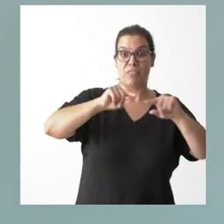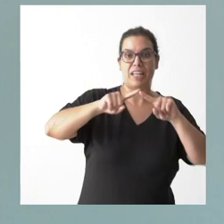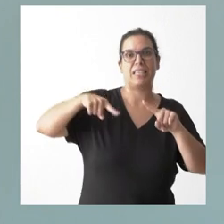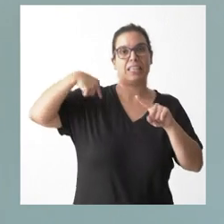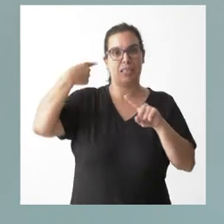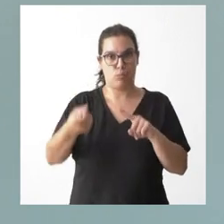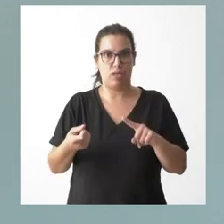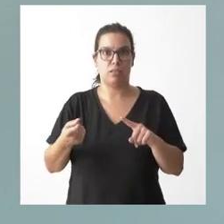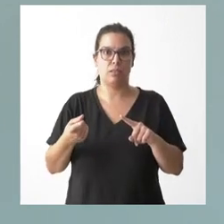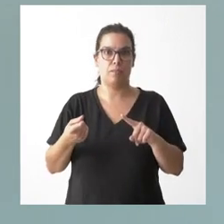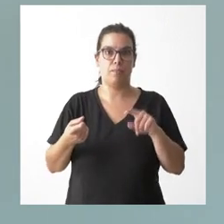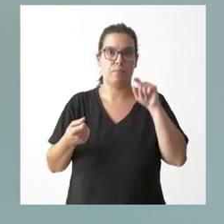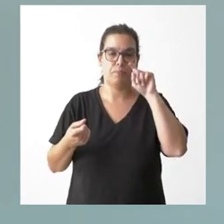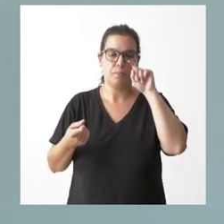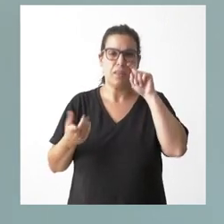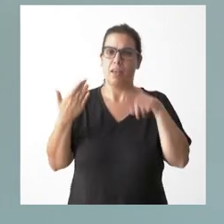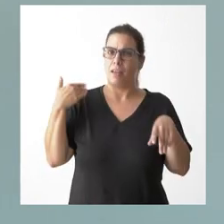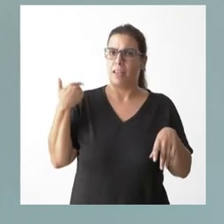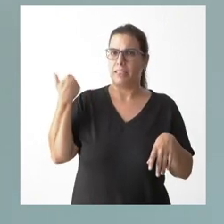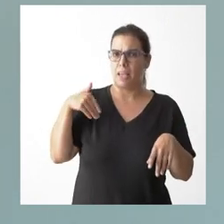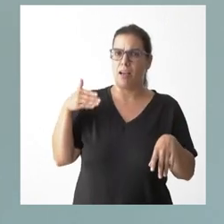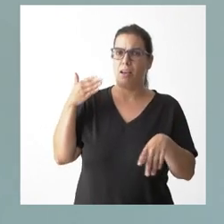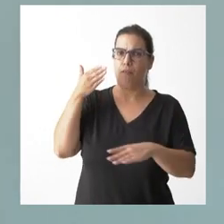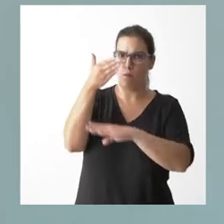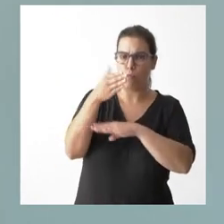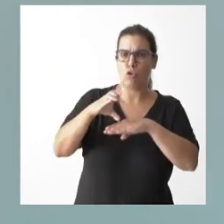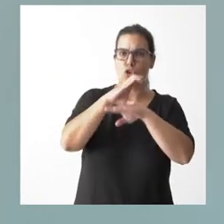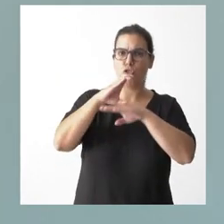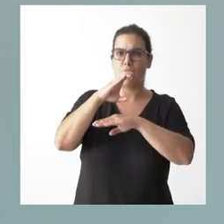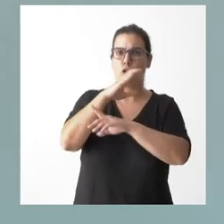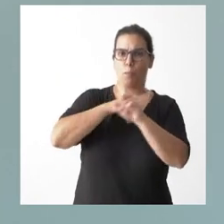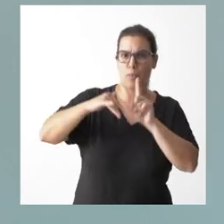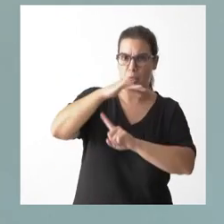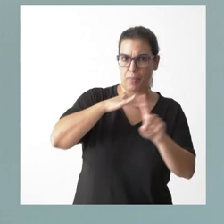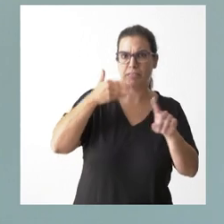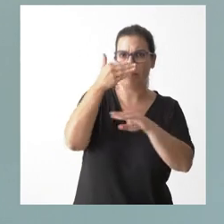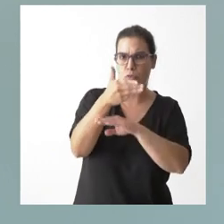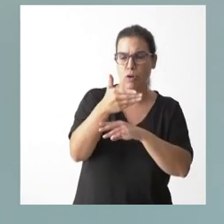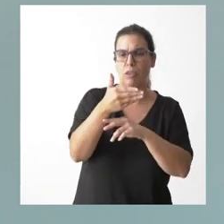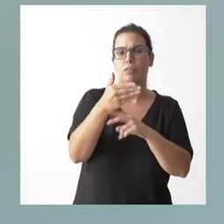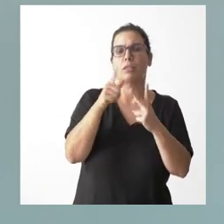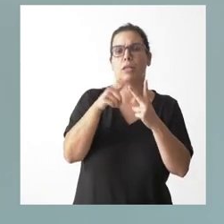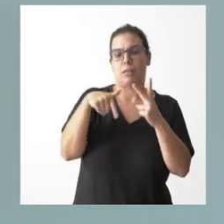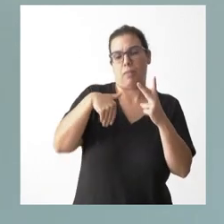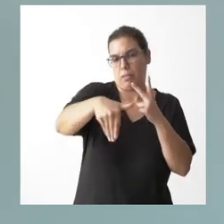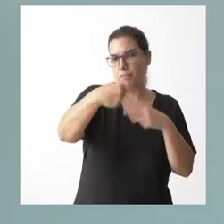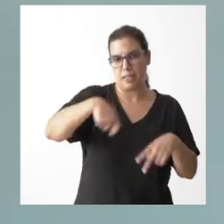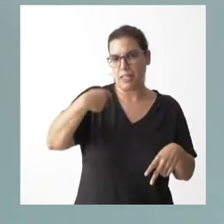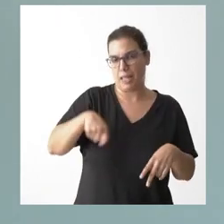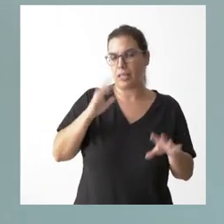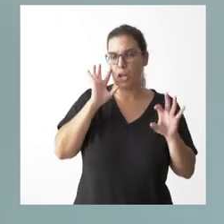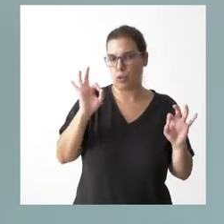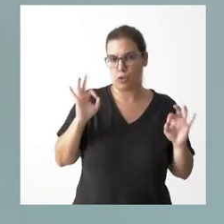a caso. Compareció en su momento el propio consejero de Medio Ambiente y comparecerá el presidente de la Junta de Castilla y